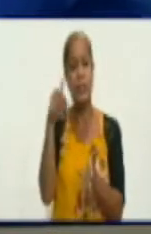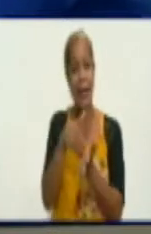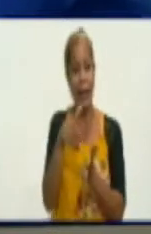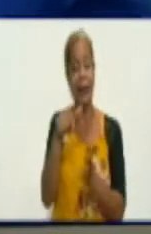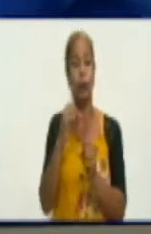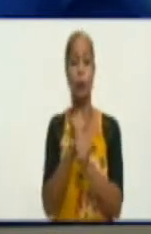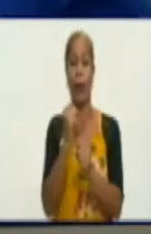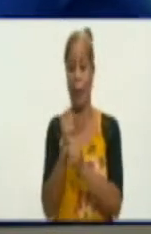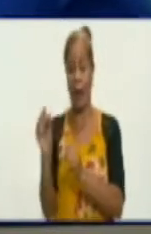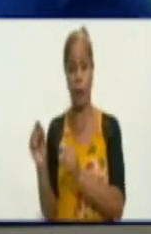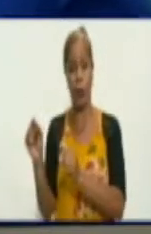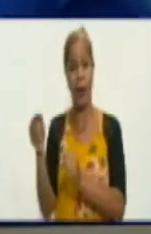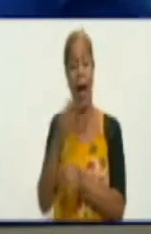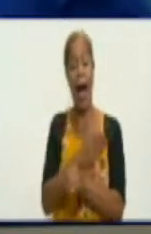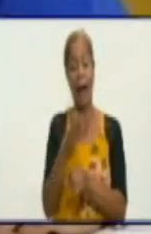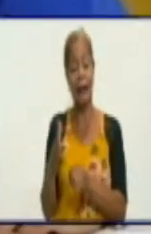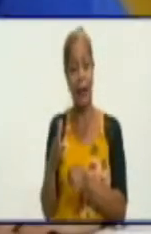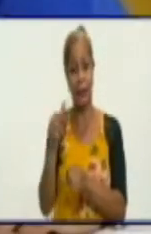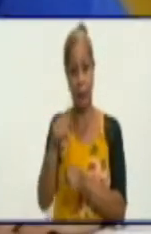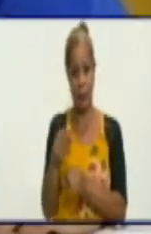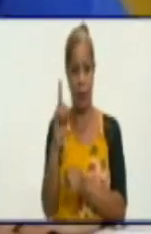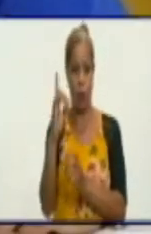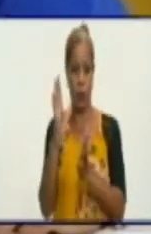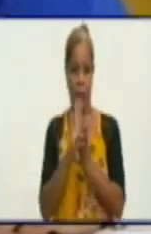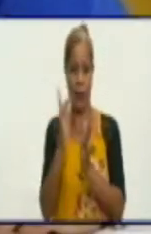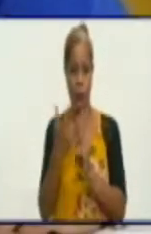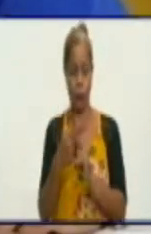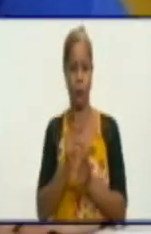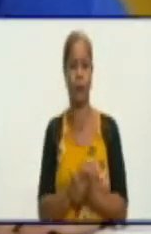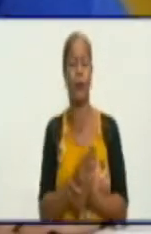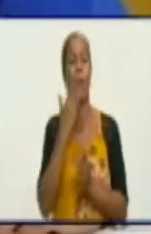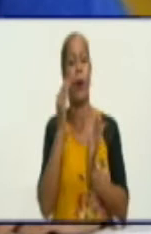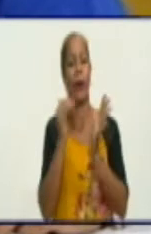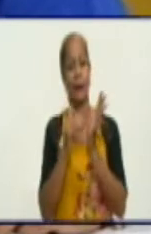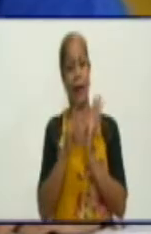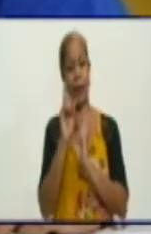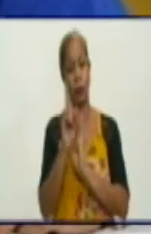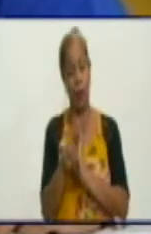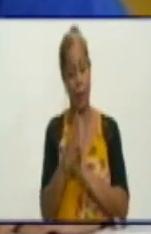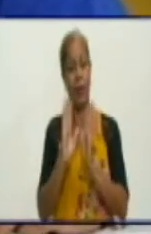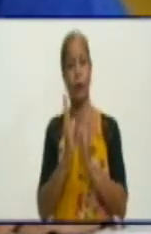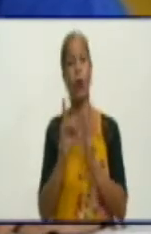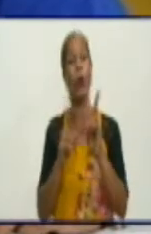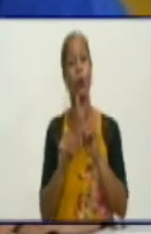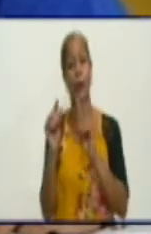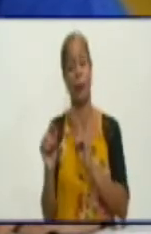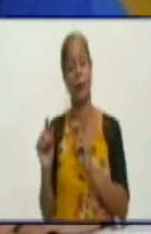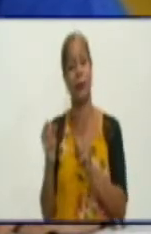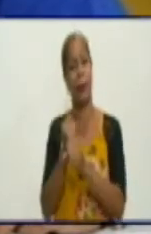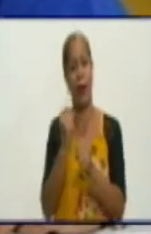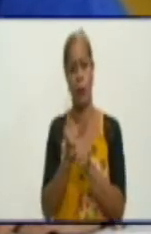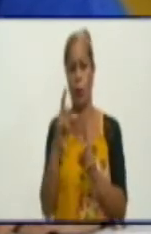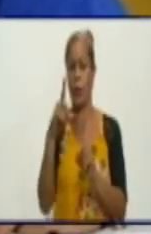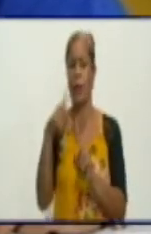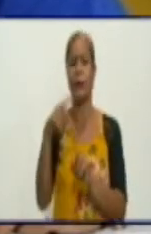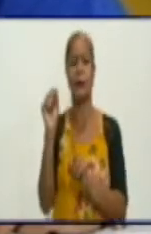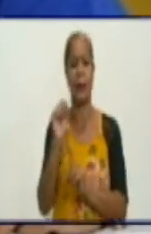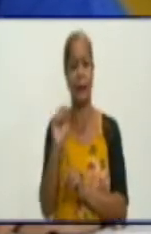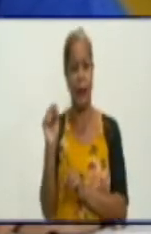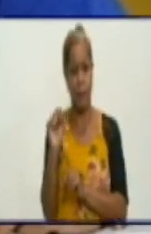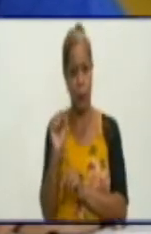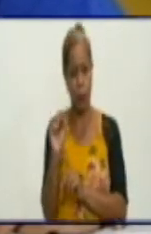mayo. Sí, buenas tardes a usted y a toda la teleaudiencia. Nosotros reconocer que los trabajadores del transporte también nos